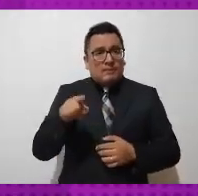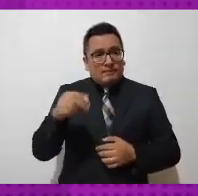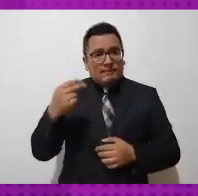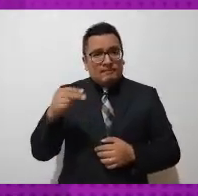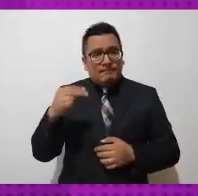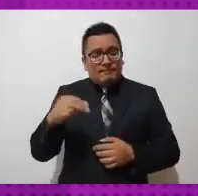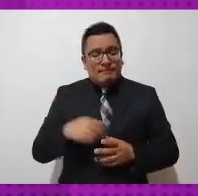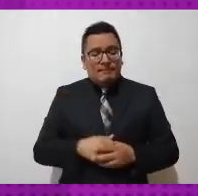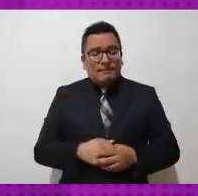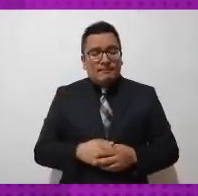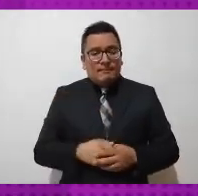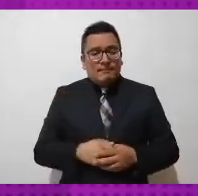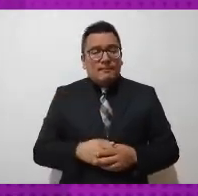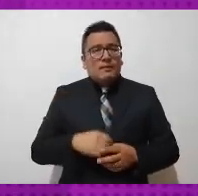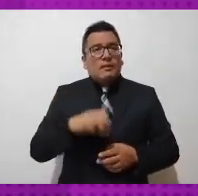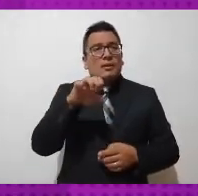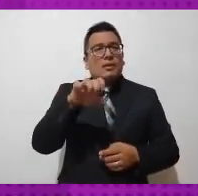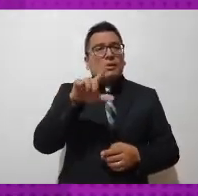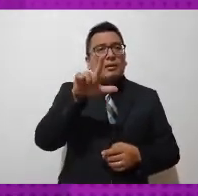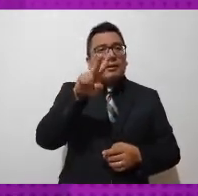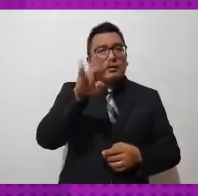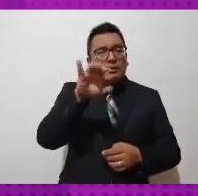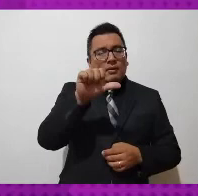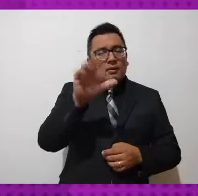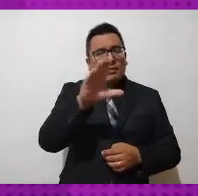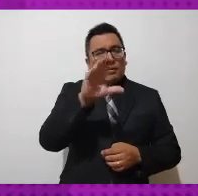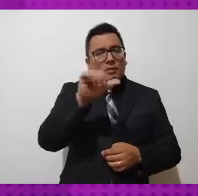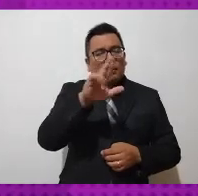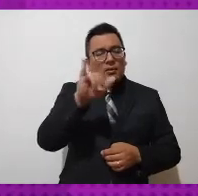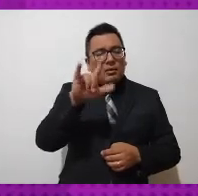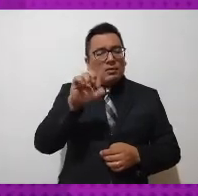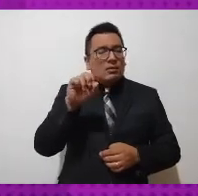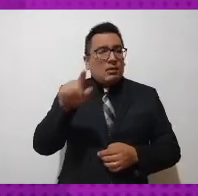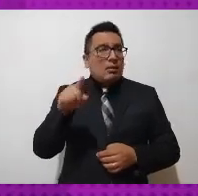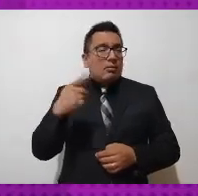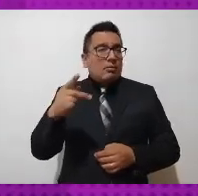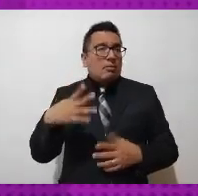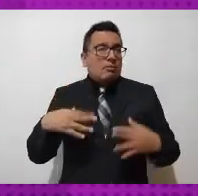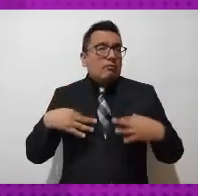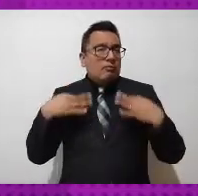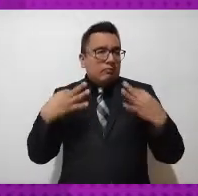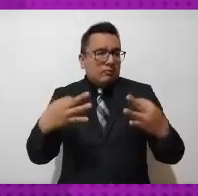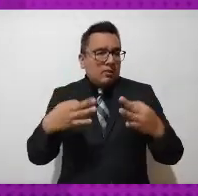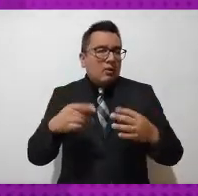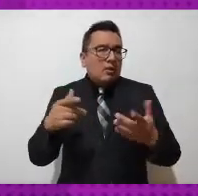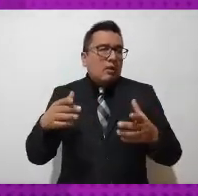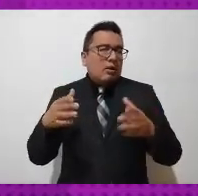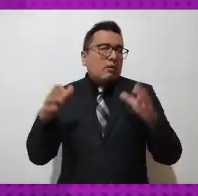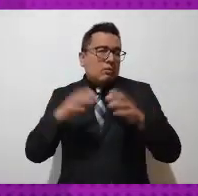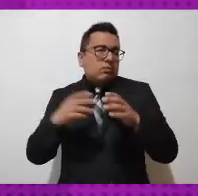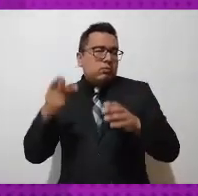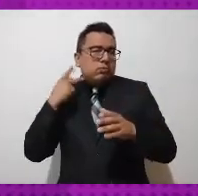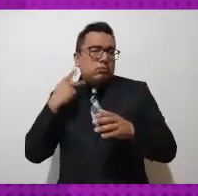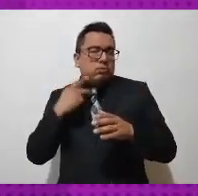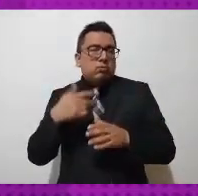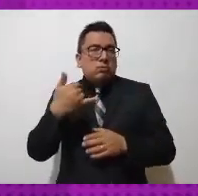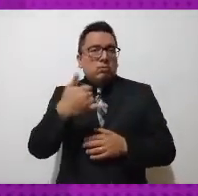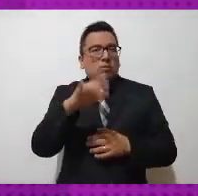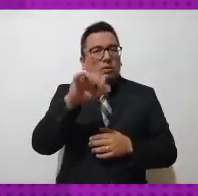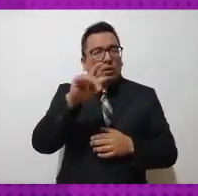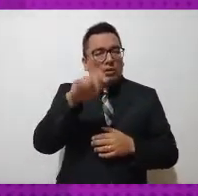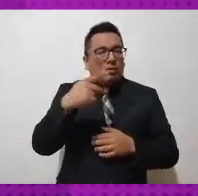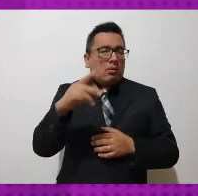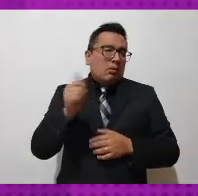hablando de Elvia Carrillo Puerto. Ella fue fundadora del Partido Feminista de Yucatán junto con